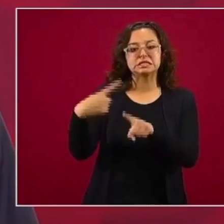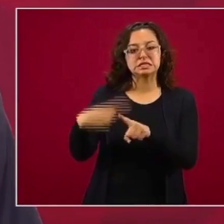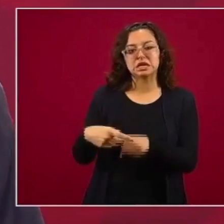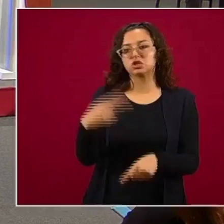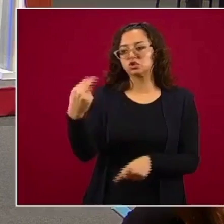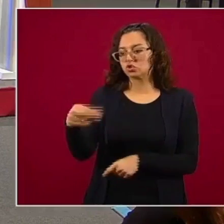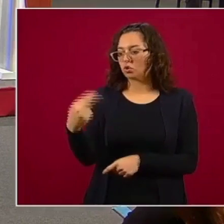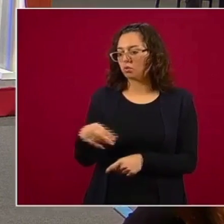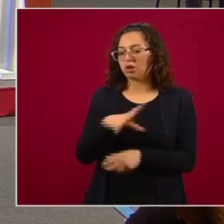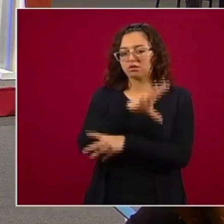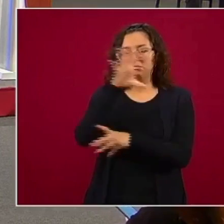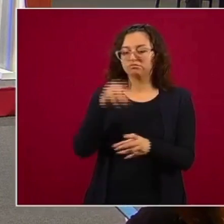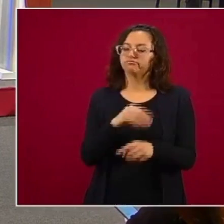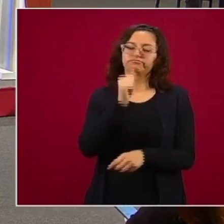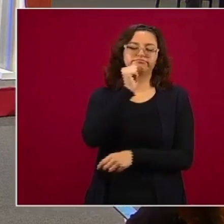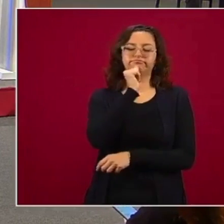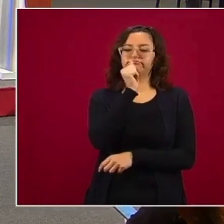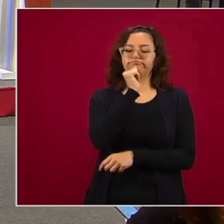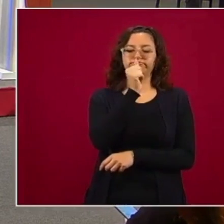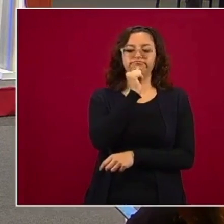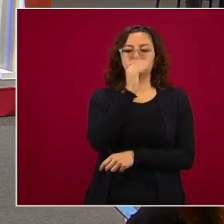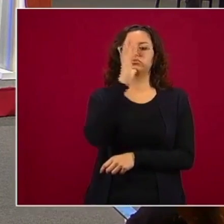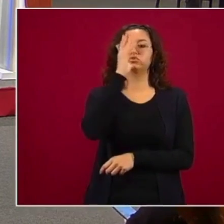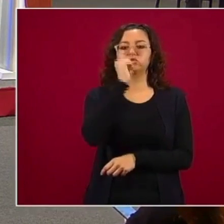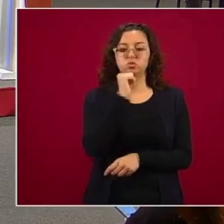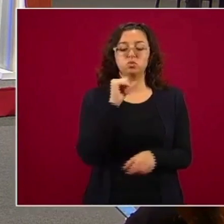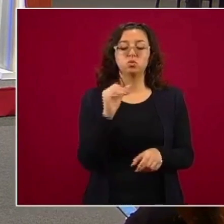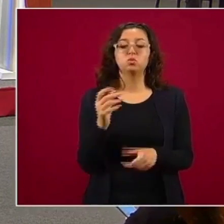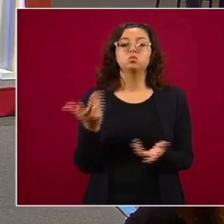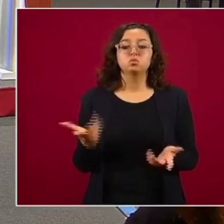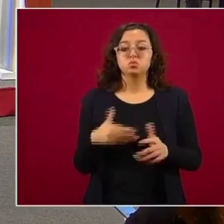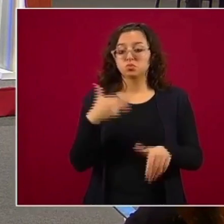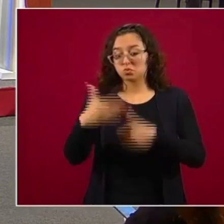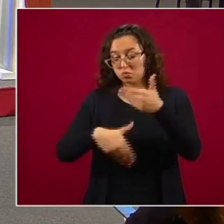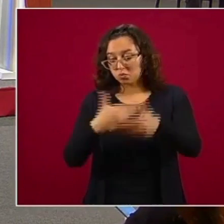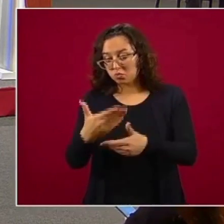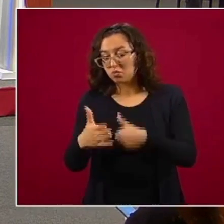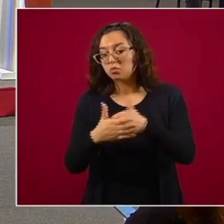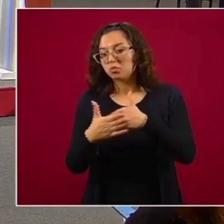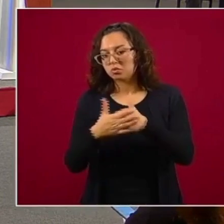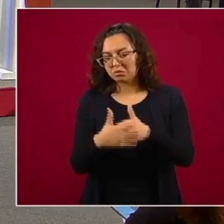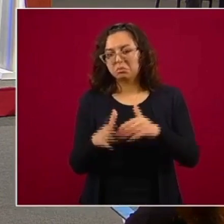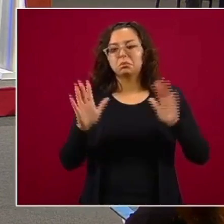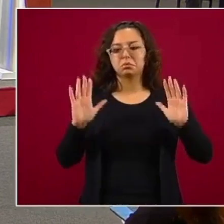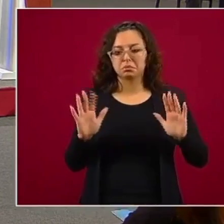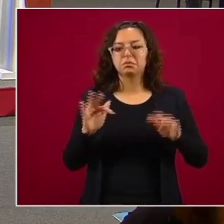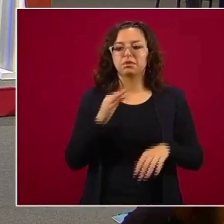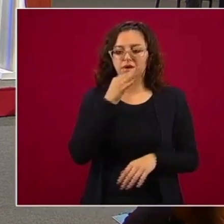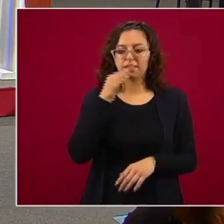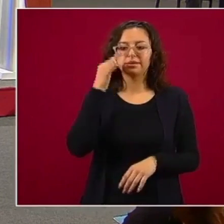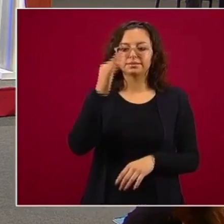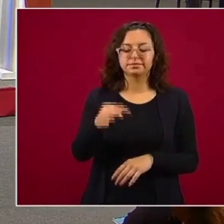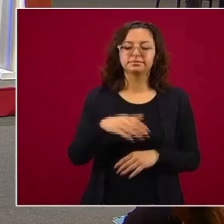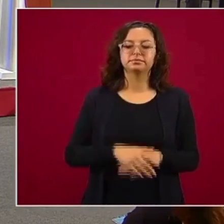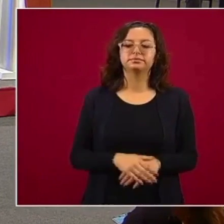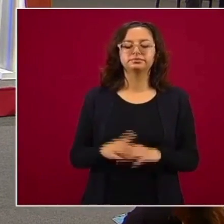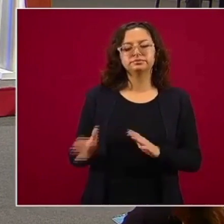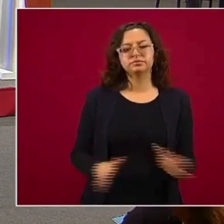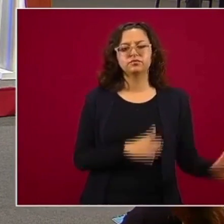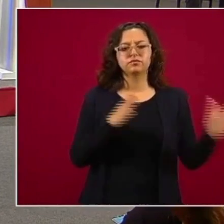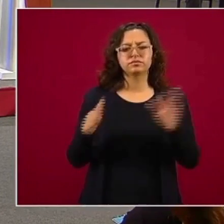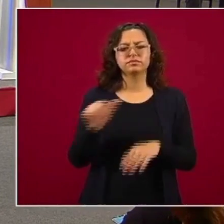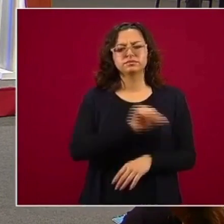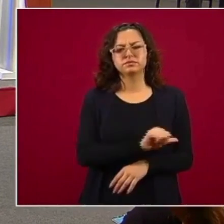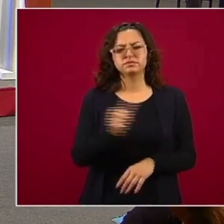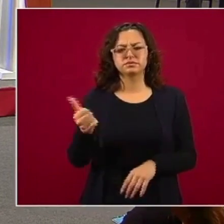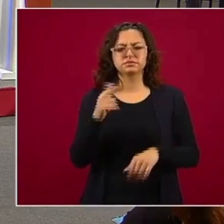que lo estaremos dando a conocer cuando sea posible. Ahora, en cuanto al avión Gulfstream 550,